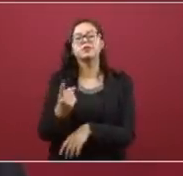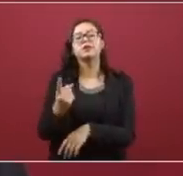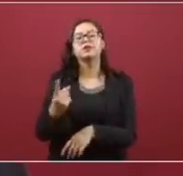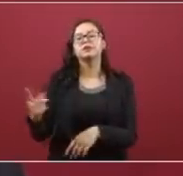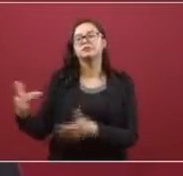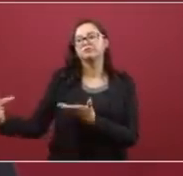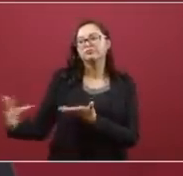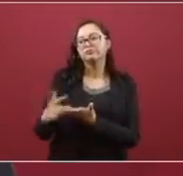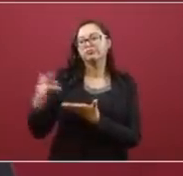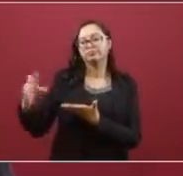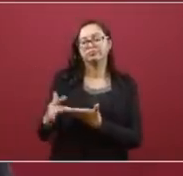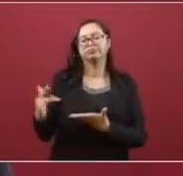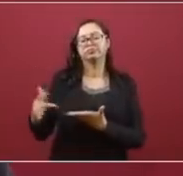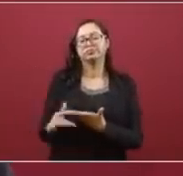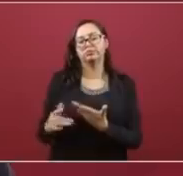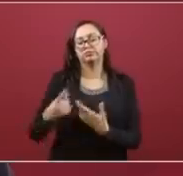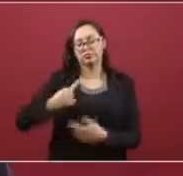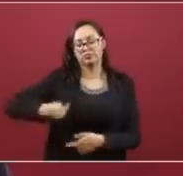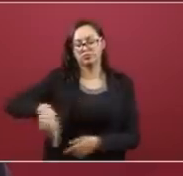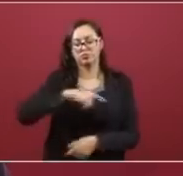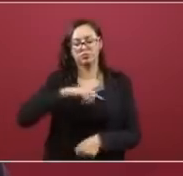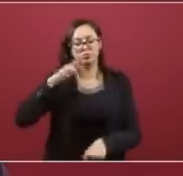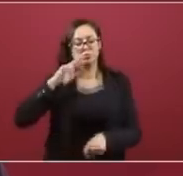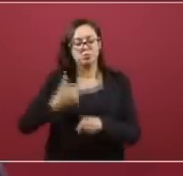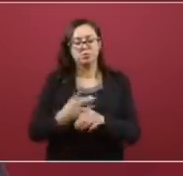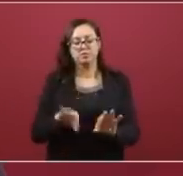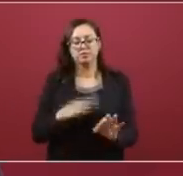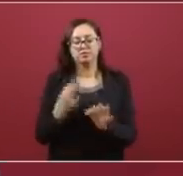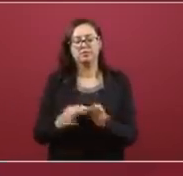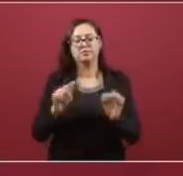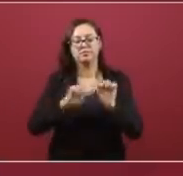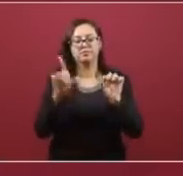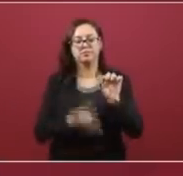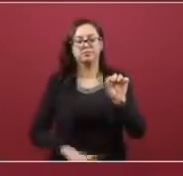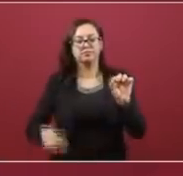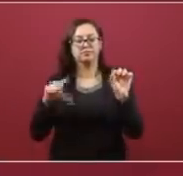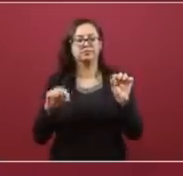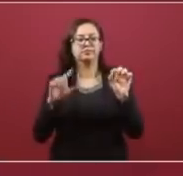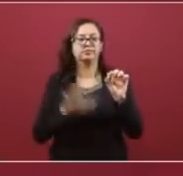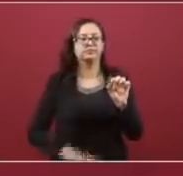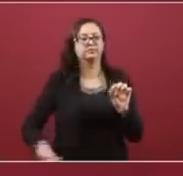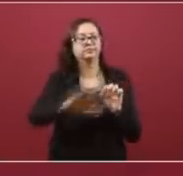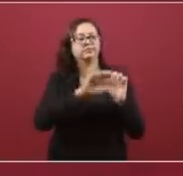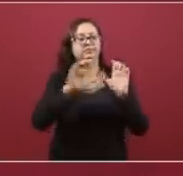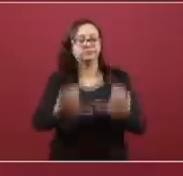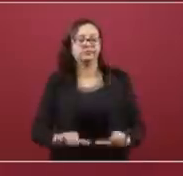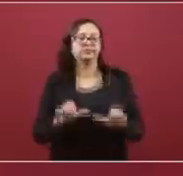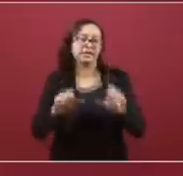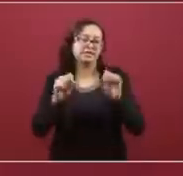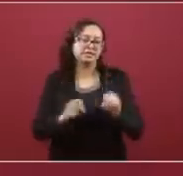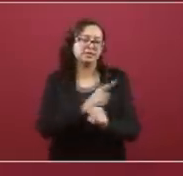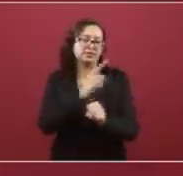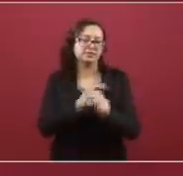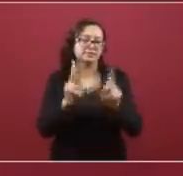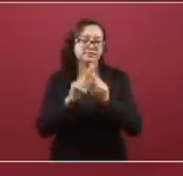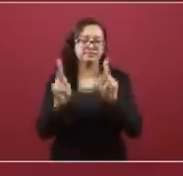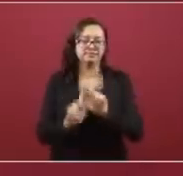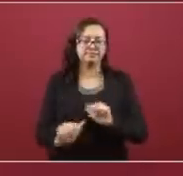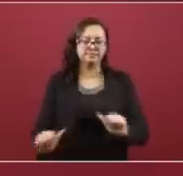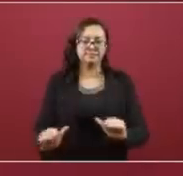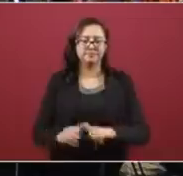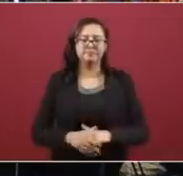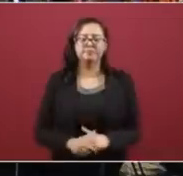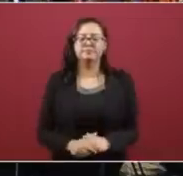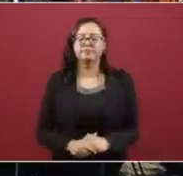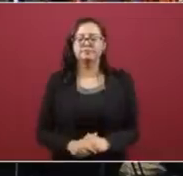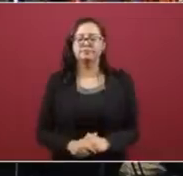para que nosotros cumplamos con nuestra responsabilidad de garantizar la seguridad y la paz en el país.